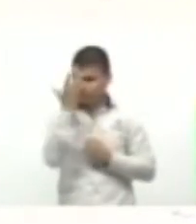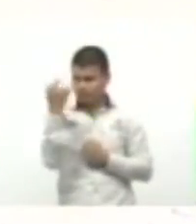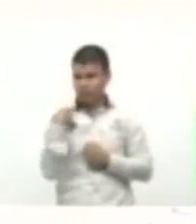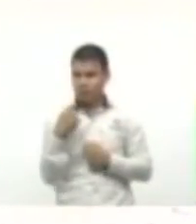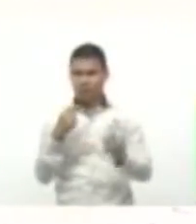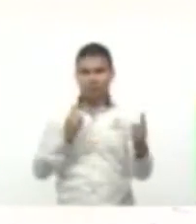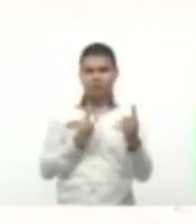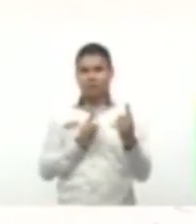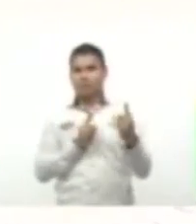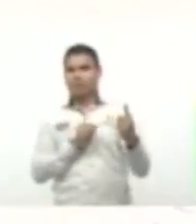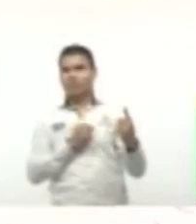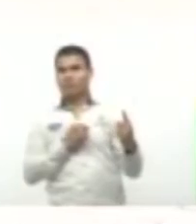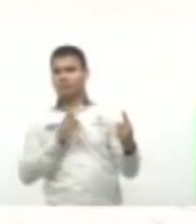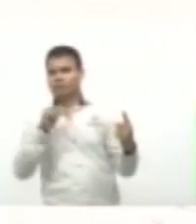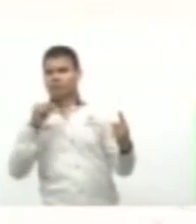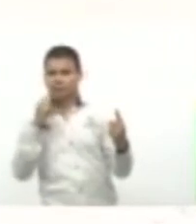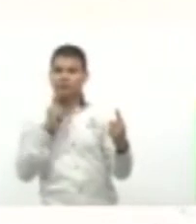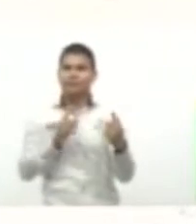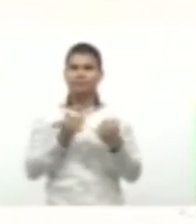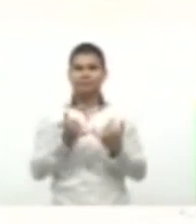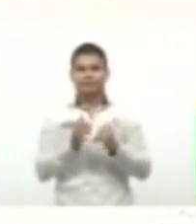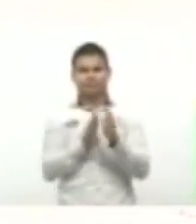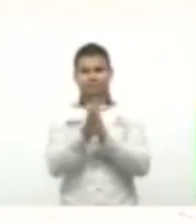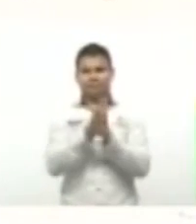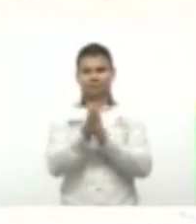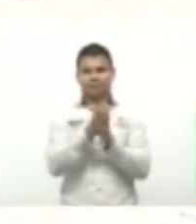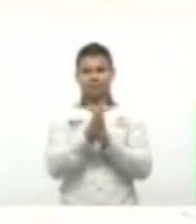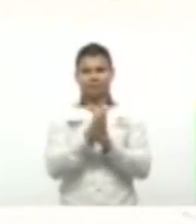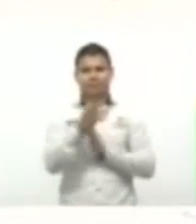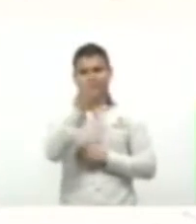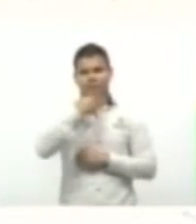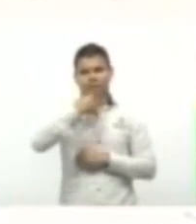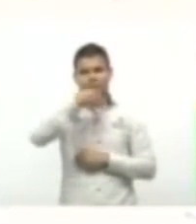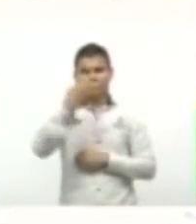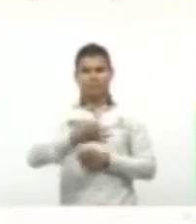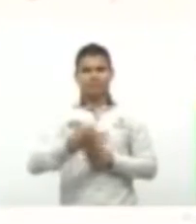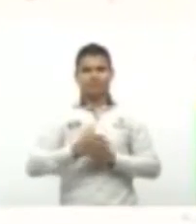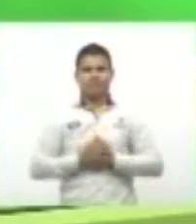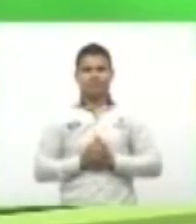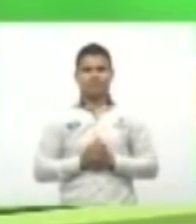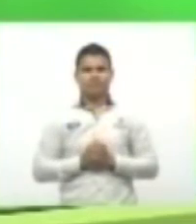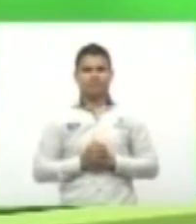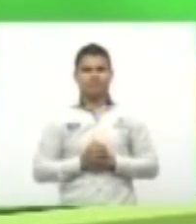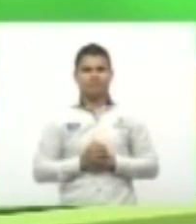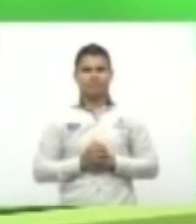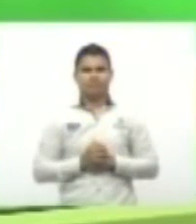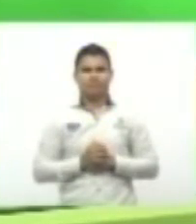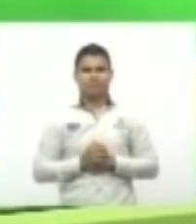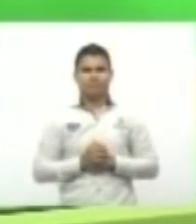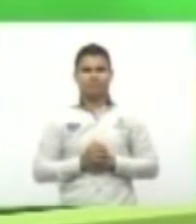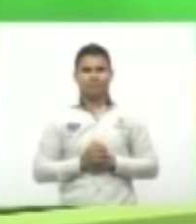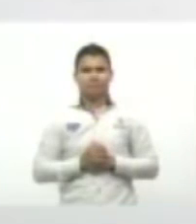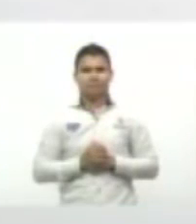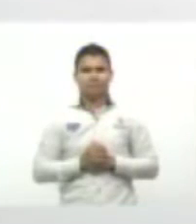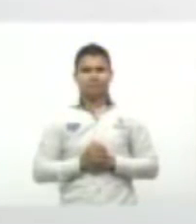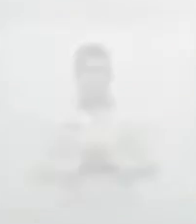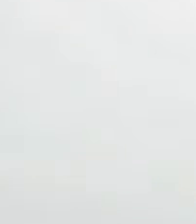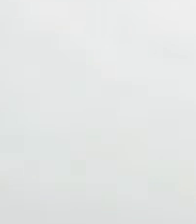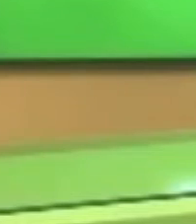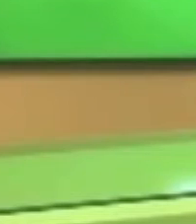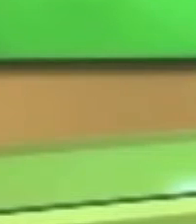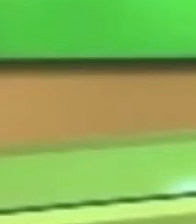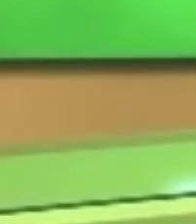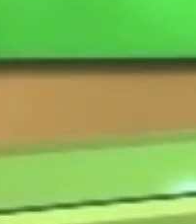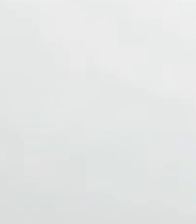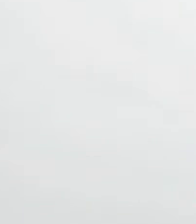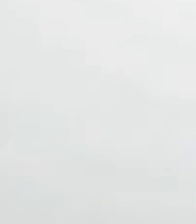acerque alrededor. Este es un informe para Las Noticias. Pilar Bustamante, un compromiso con la verdad. Y en Prepago Claro haces todo lo que quieres, porque